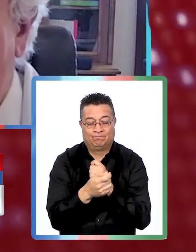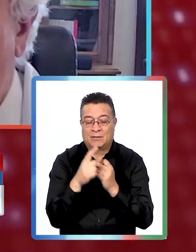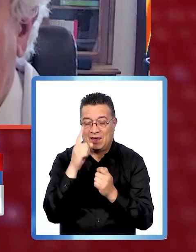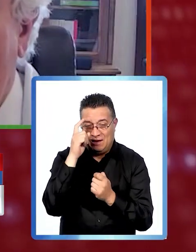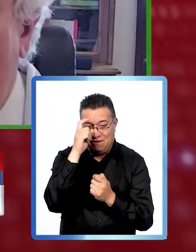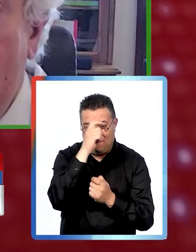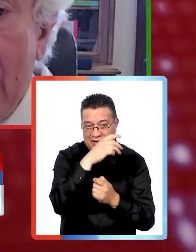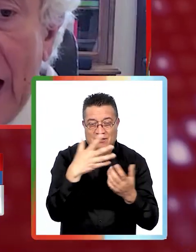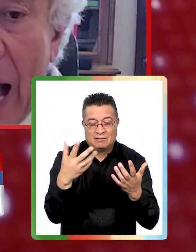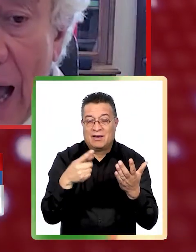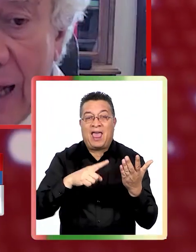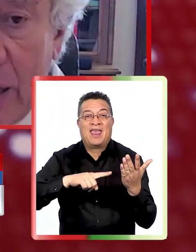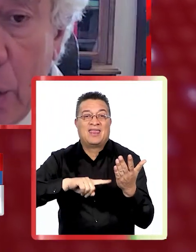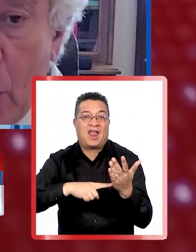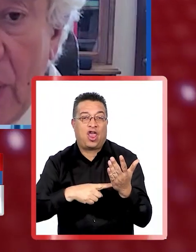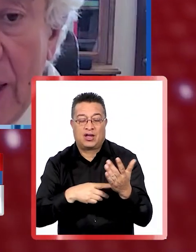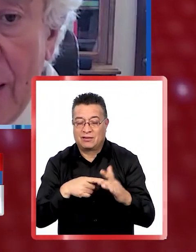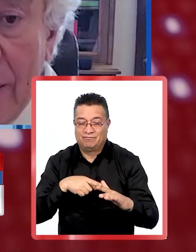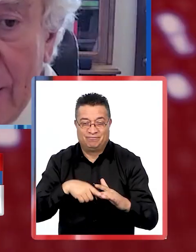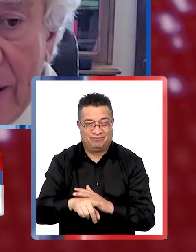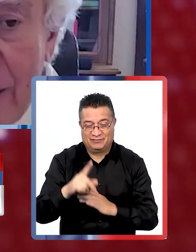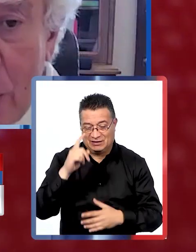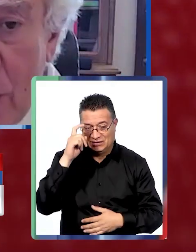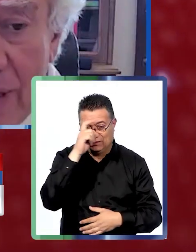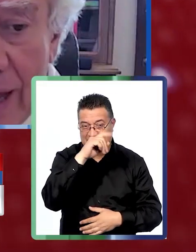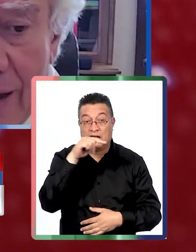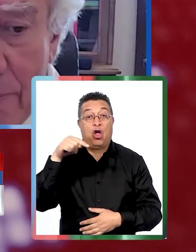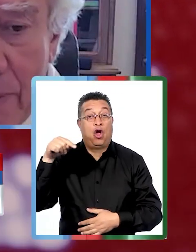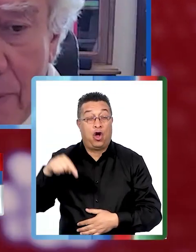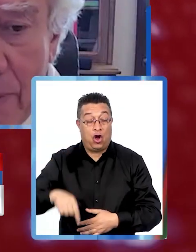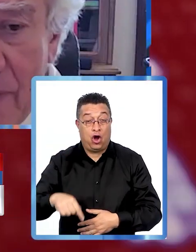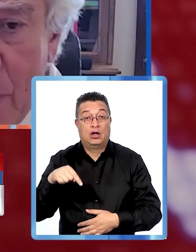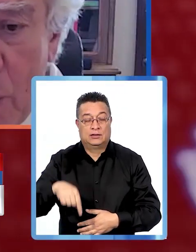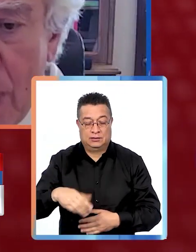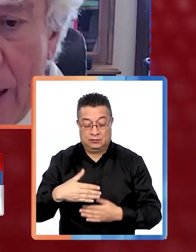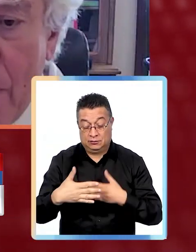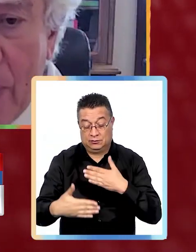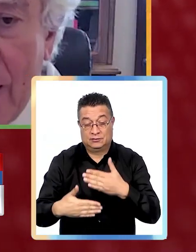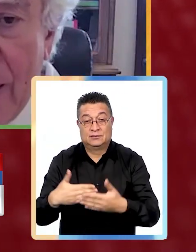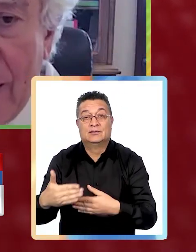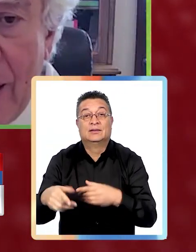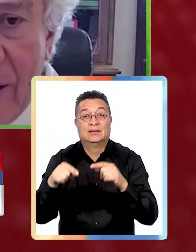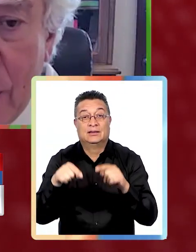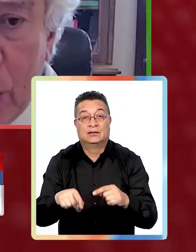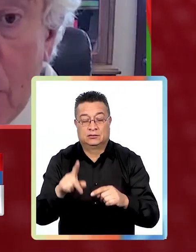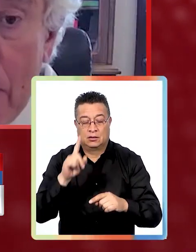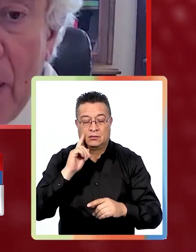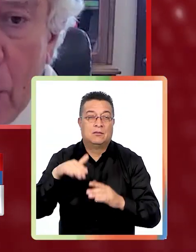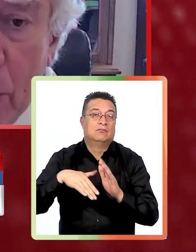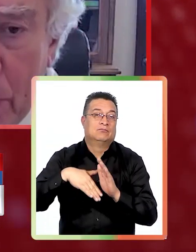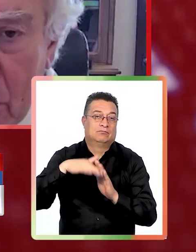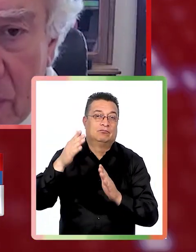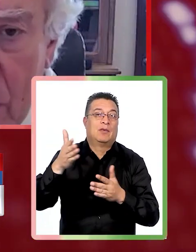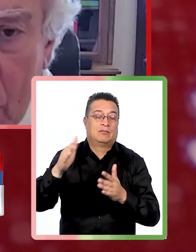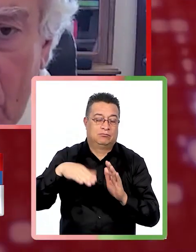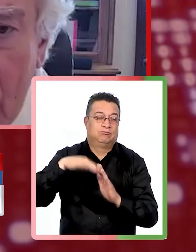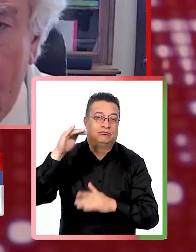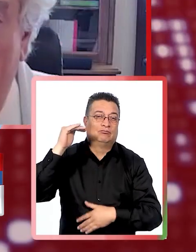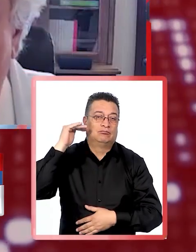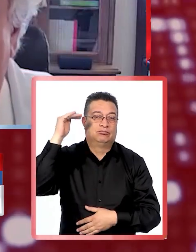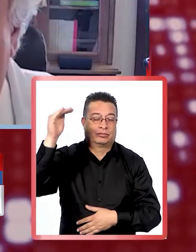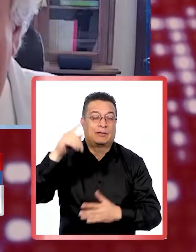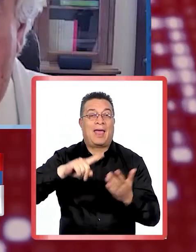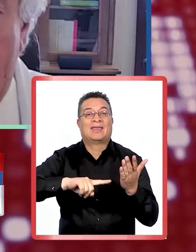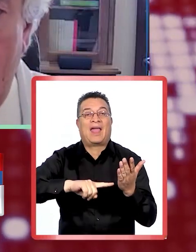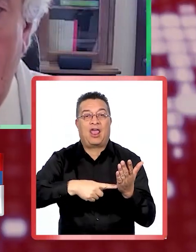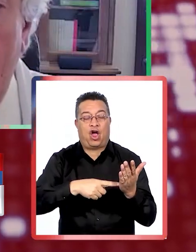más dificultad a la tecnología, y hoy día vivimos una época en que hay cierto imperio, por decirlo de